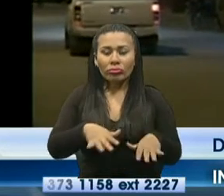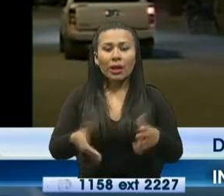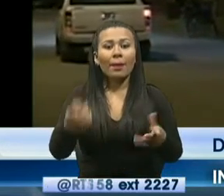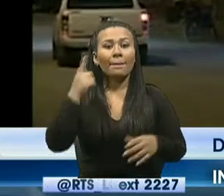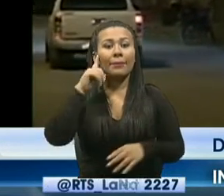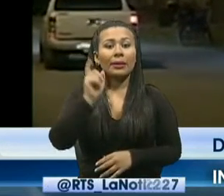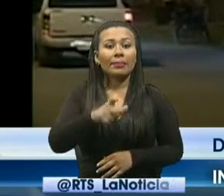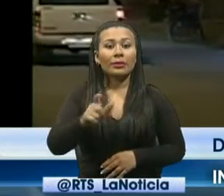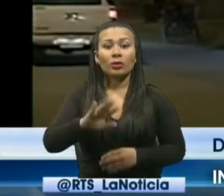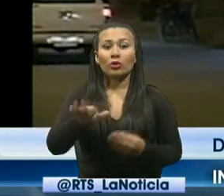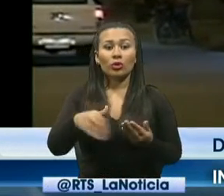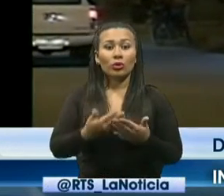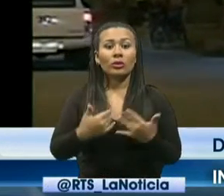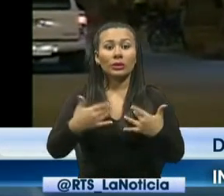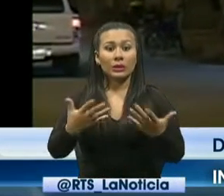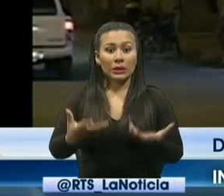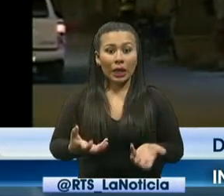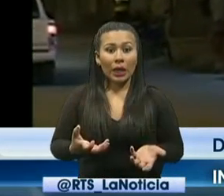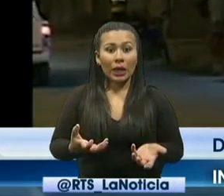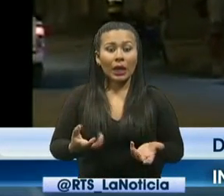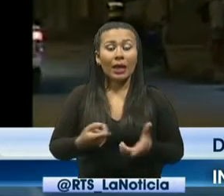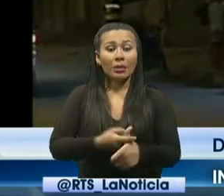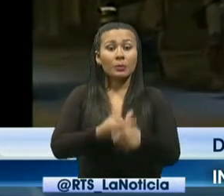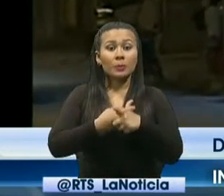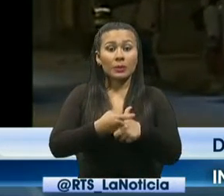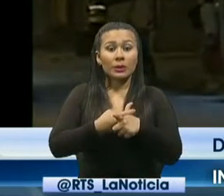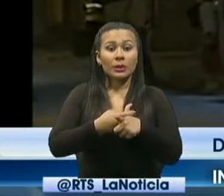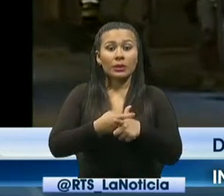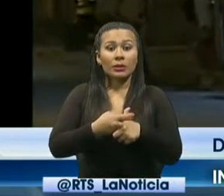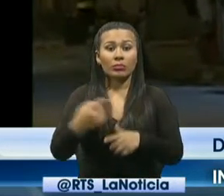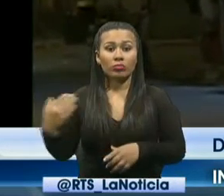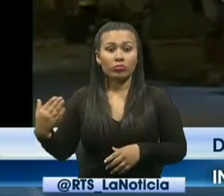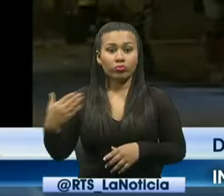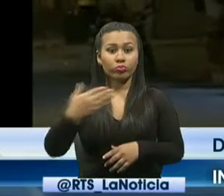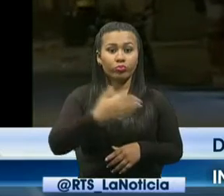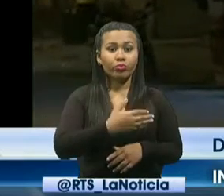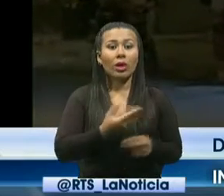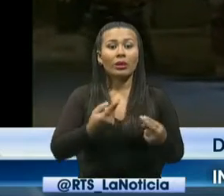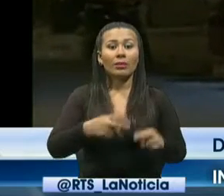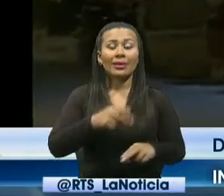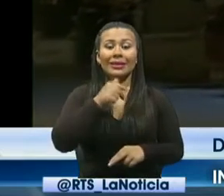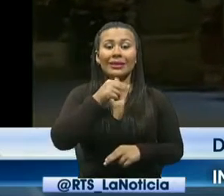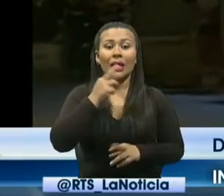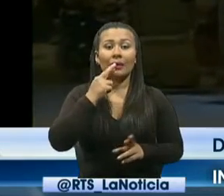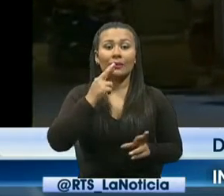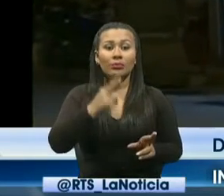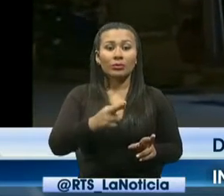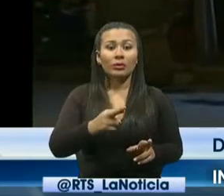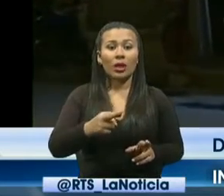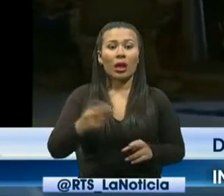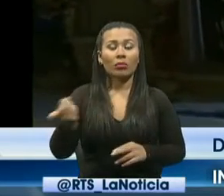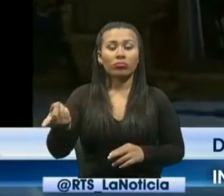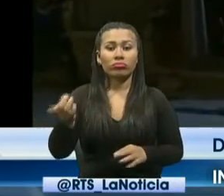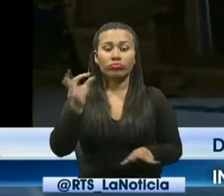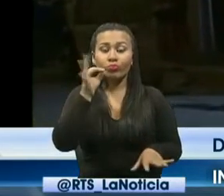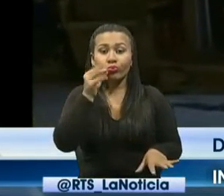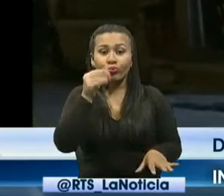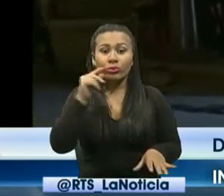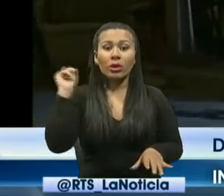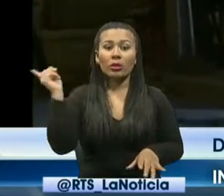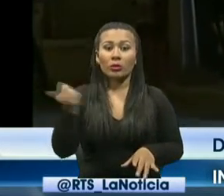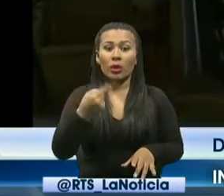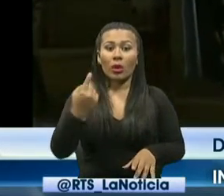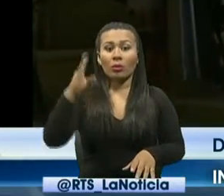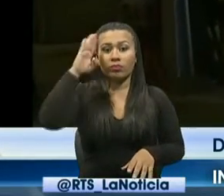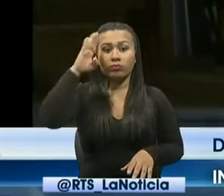la ciudadanía que así tenga algún tipo de emergencia. Está con los organismos de respuesta y socorro como la Agencia Nacional de Tránsito, la